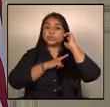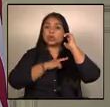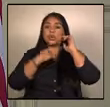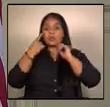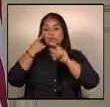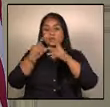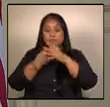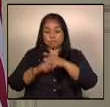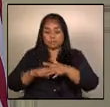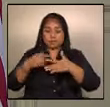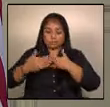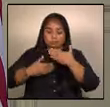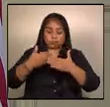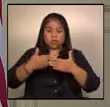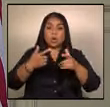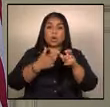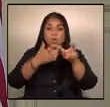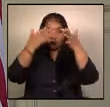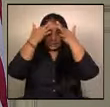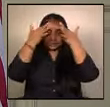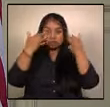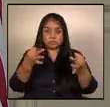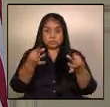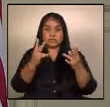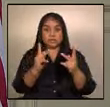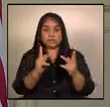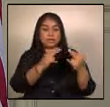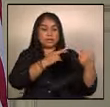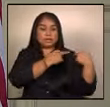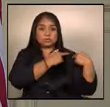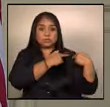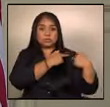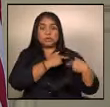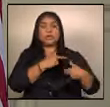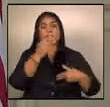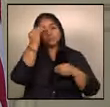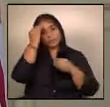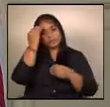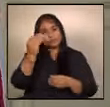con decisión y con responsabilidad. Muchísimas gracias.